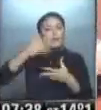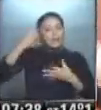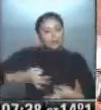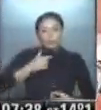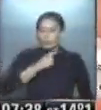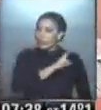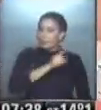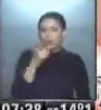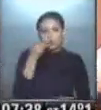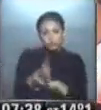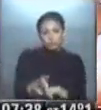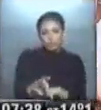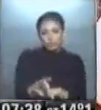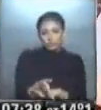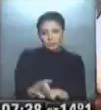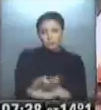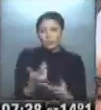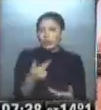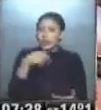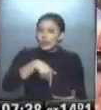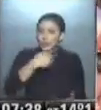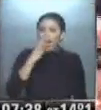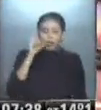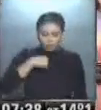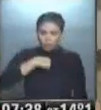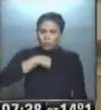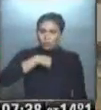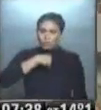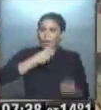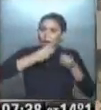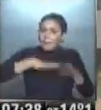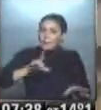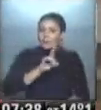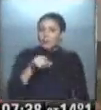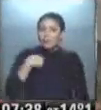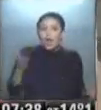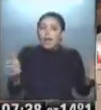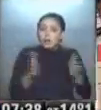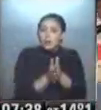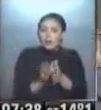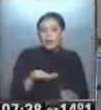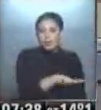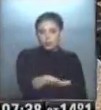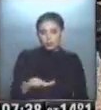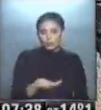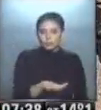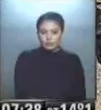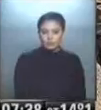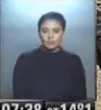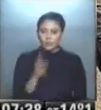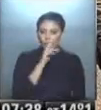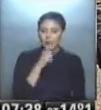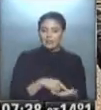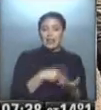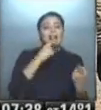tampoco voy a cruzar, porque esta no es una medida ni una acción que yo haya tomado como iniciativa propia, sino que estoy acompañando a la comunidad. Mientras las